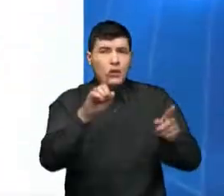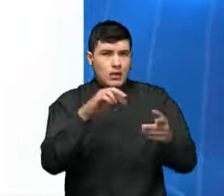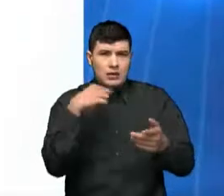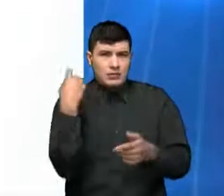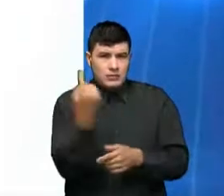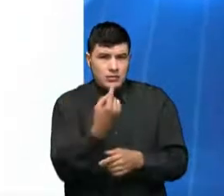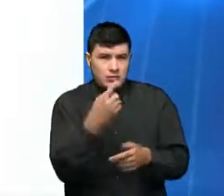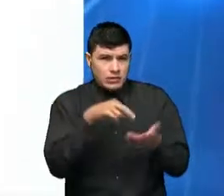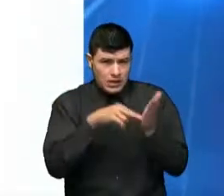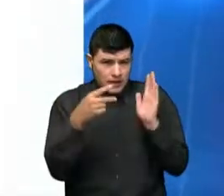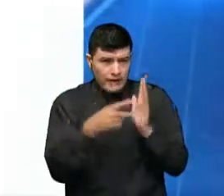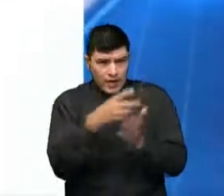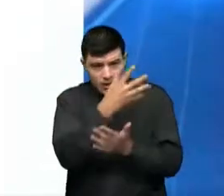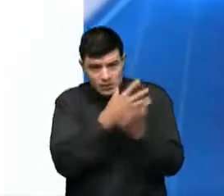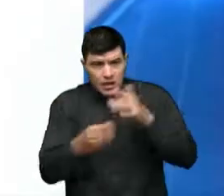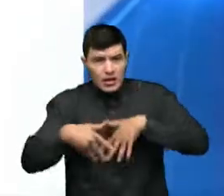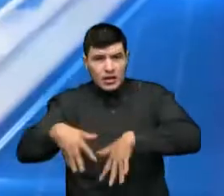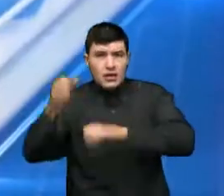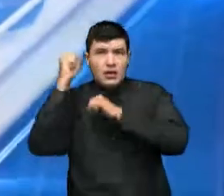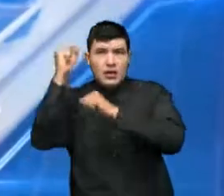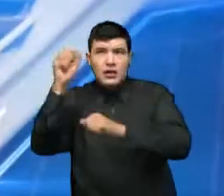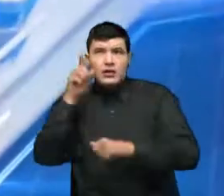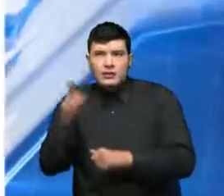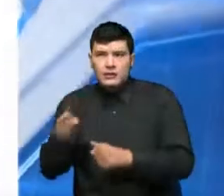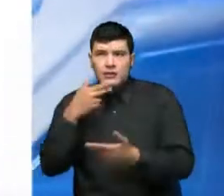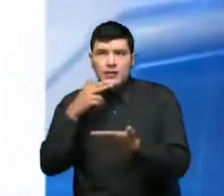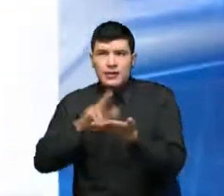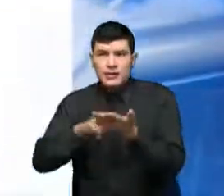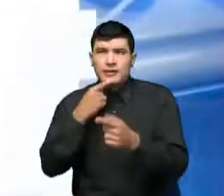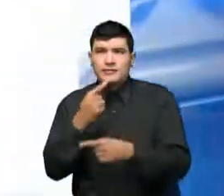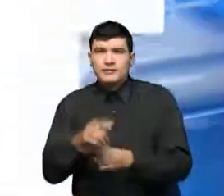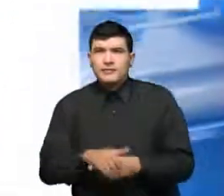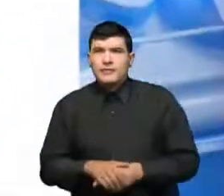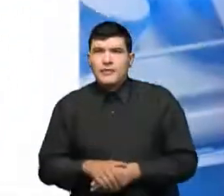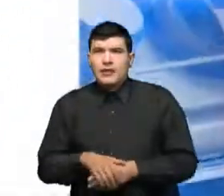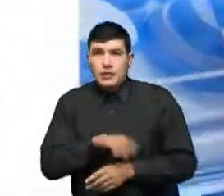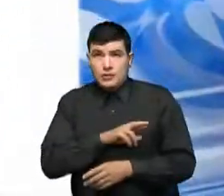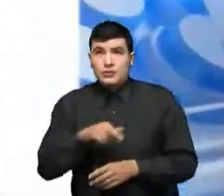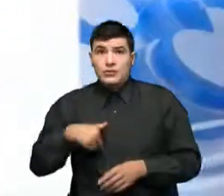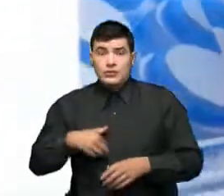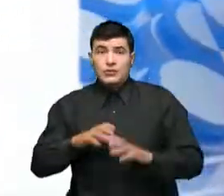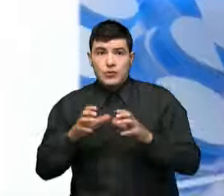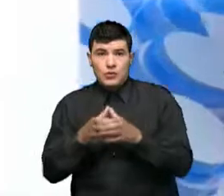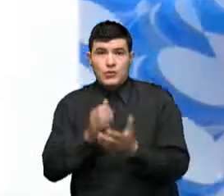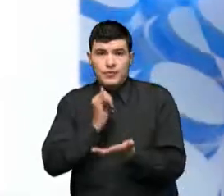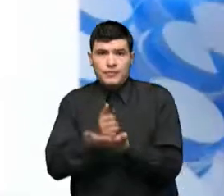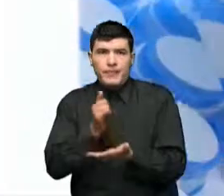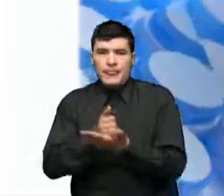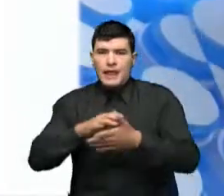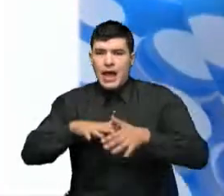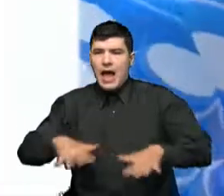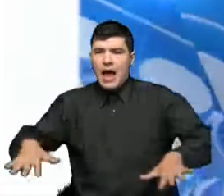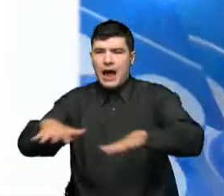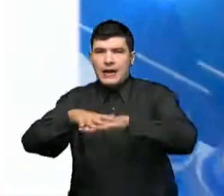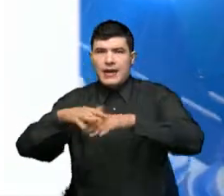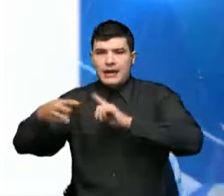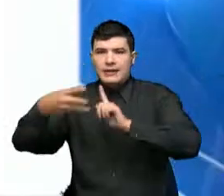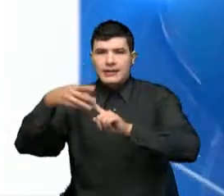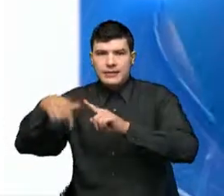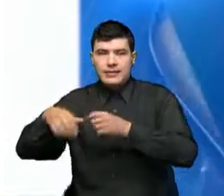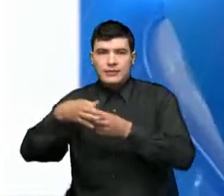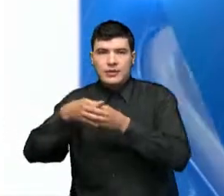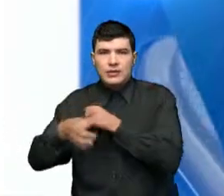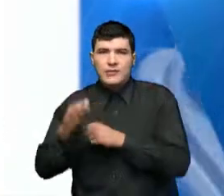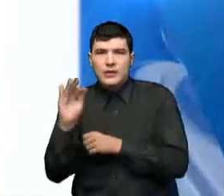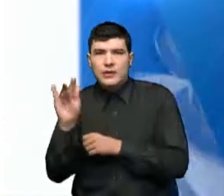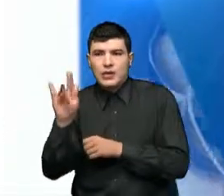saldrán a protestar. El comunicado dice lo siguiente. Como Juntas de Acción Comunal de la Zona 3 de Tibú, hemos decidido con